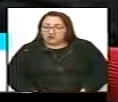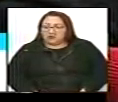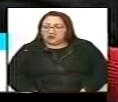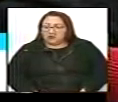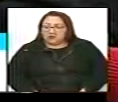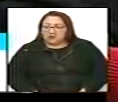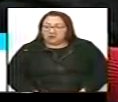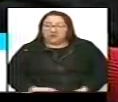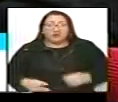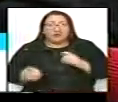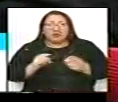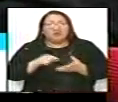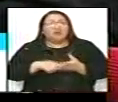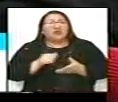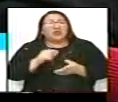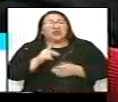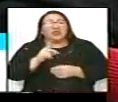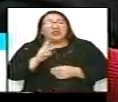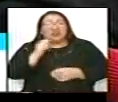otros dos deberían estar